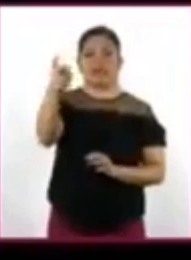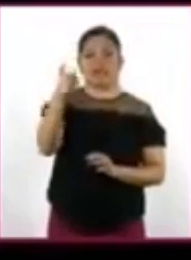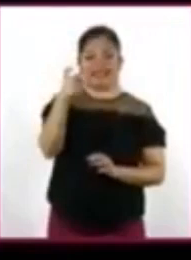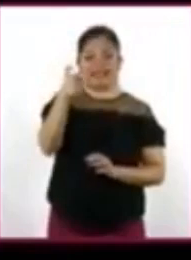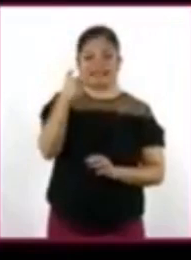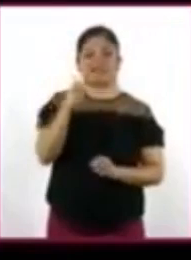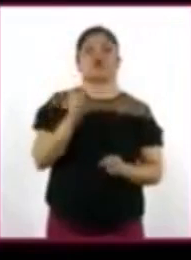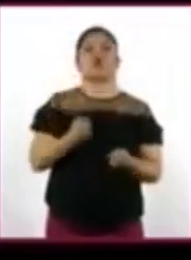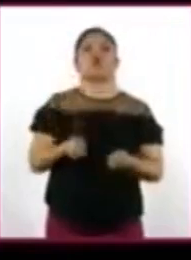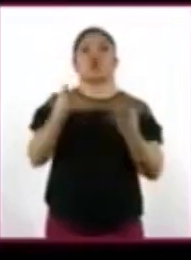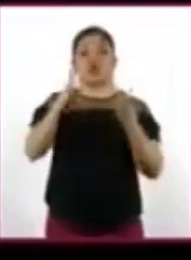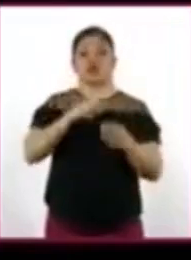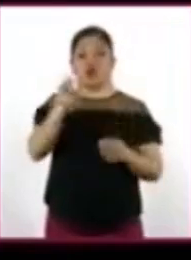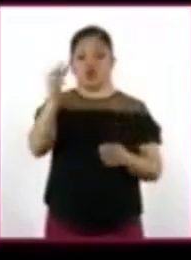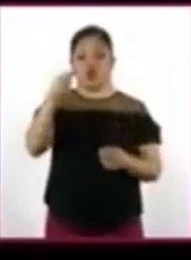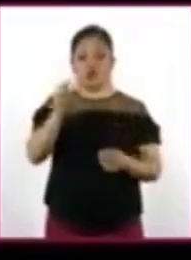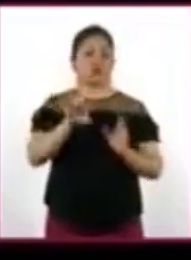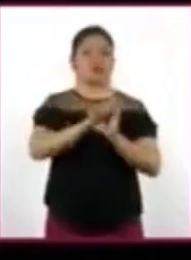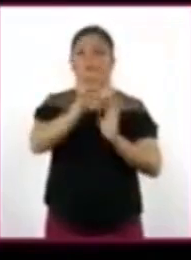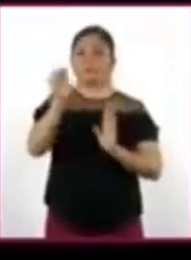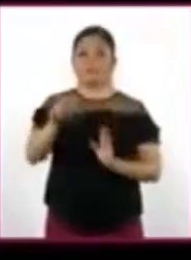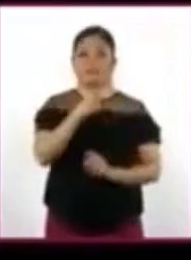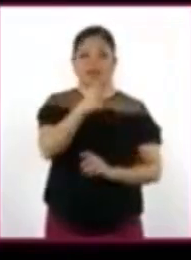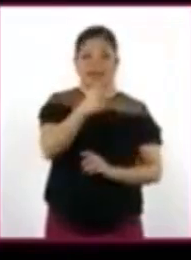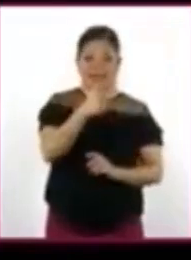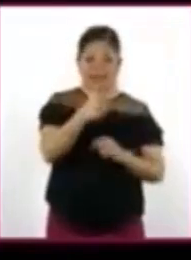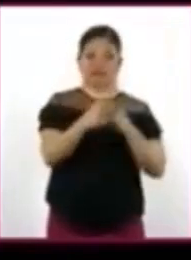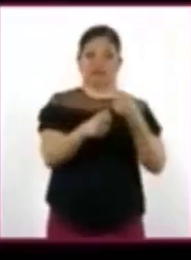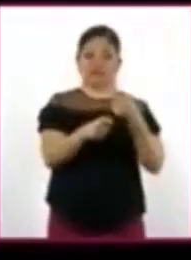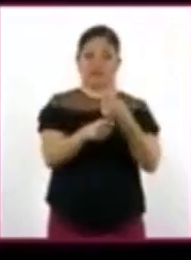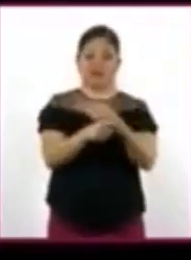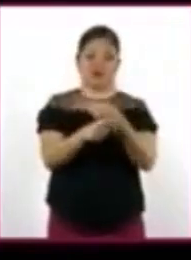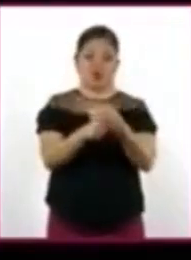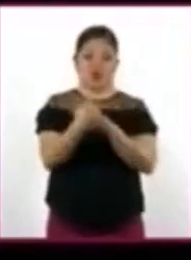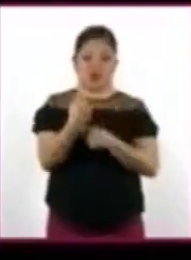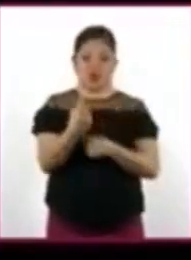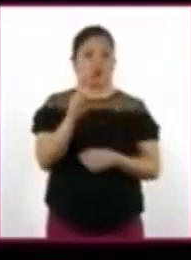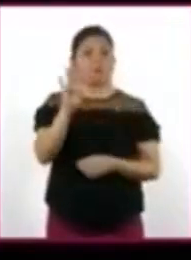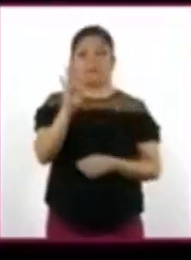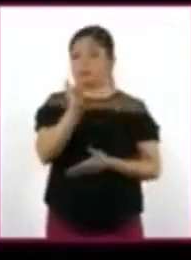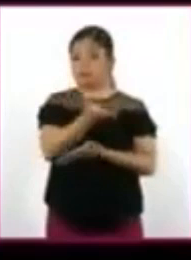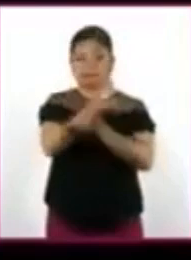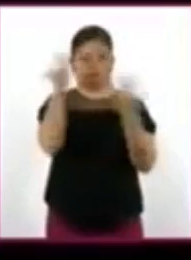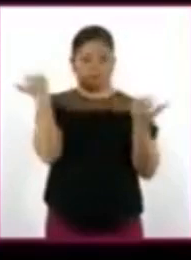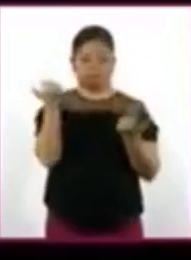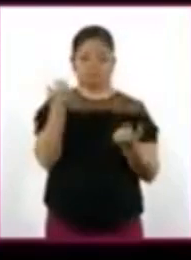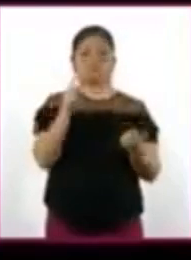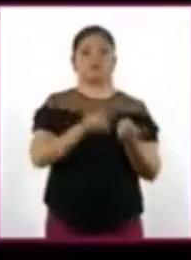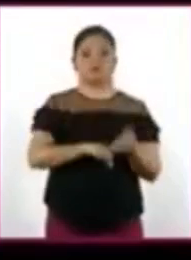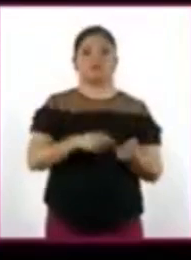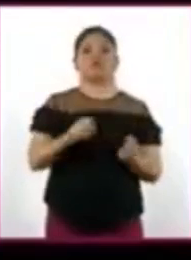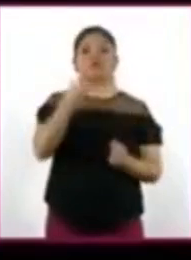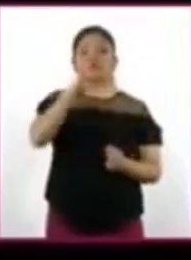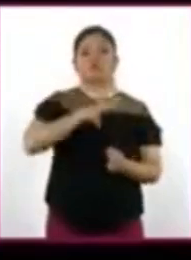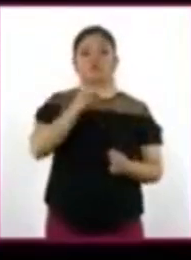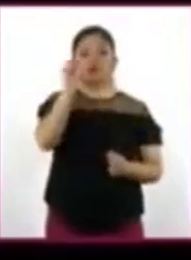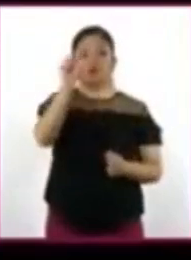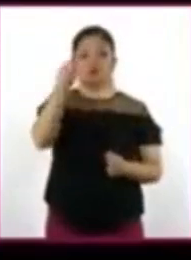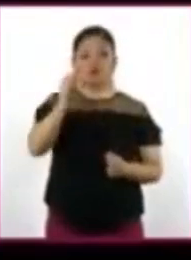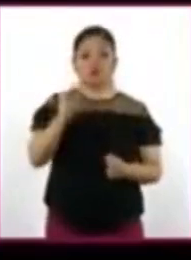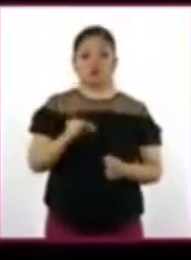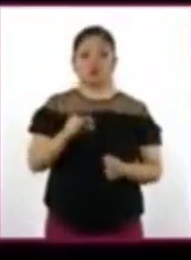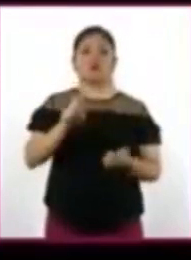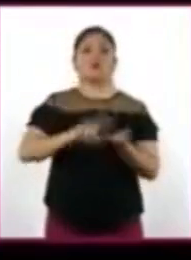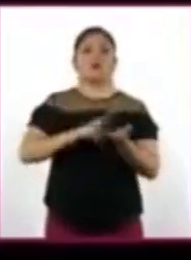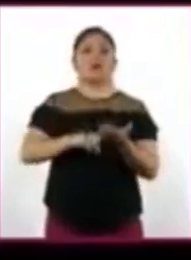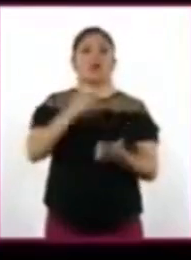y una cantidad de bloques. Por ejemplo, en este caso, x va a valer 1, b no sabemos cuánto vale, y la cantidad de bloques va a valer también